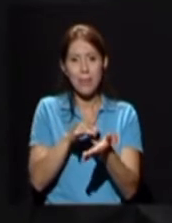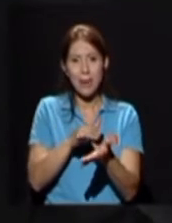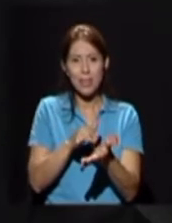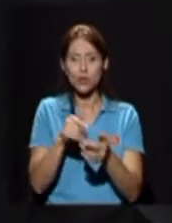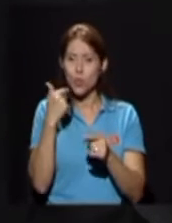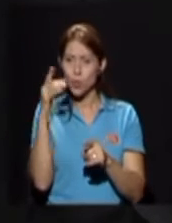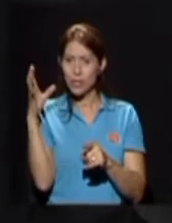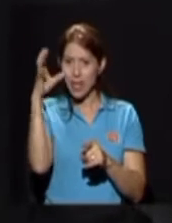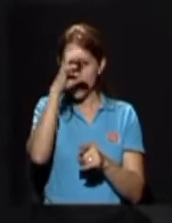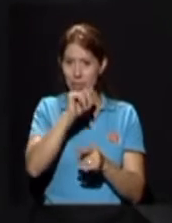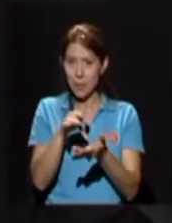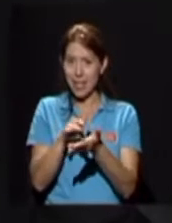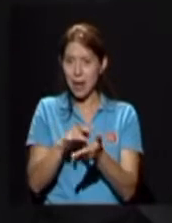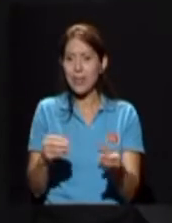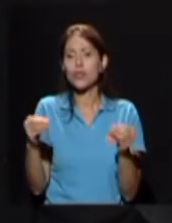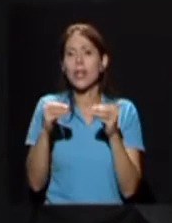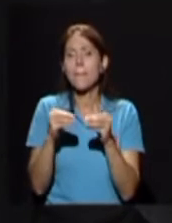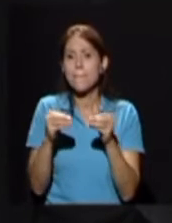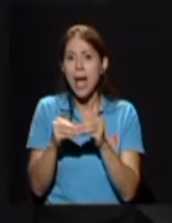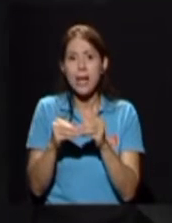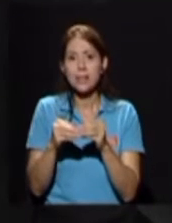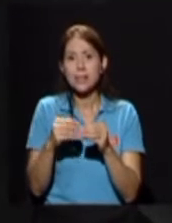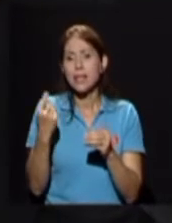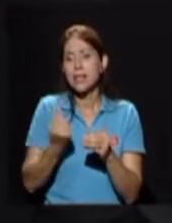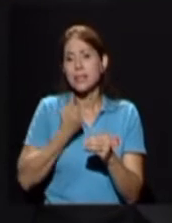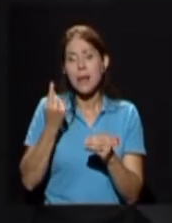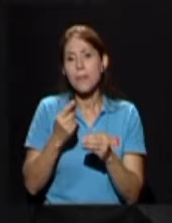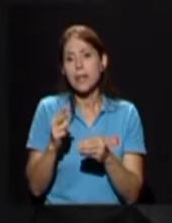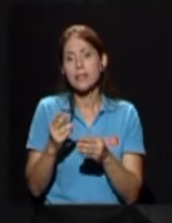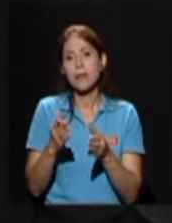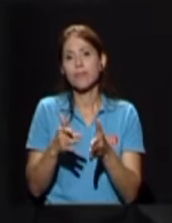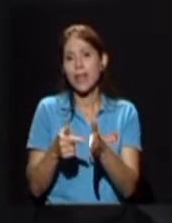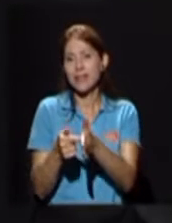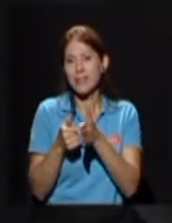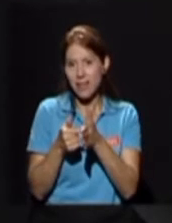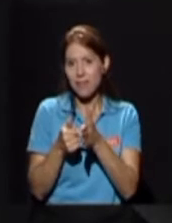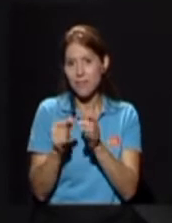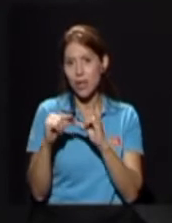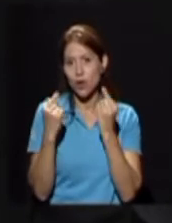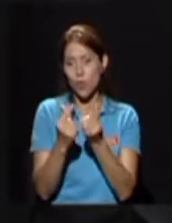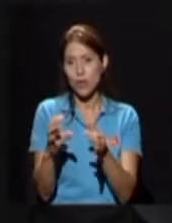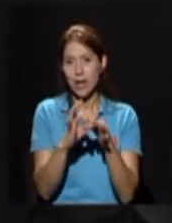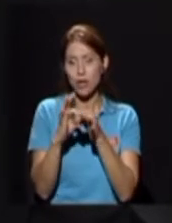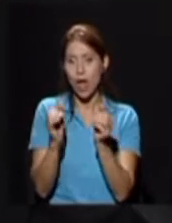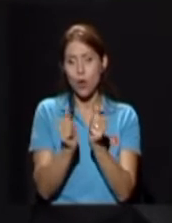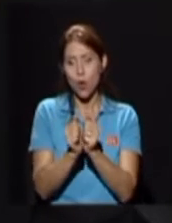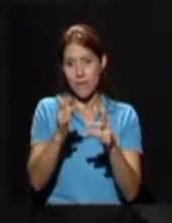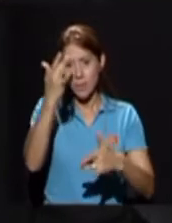más frecuentes, que no son los únicos, pero los más frecuentes, que son del grupo relacionado con enfermedades